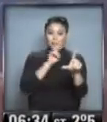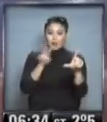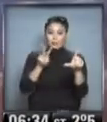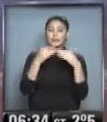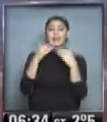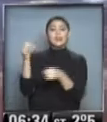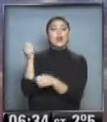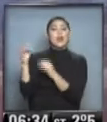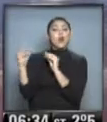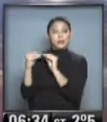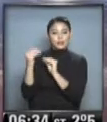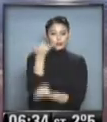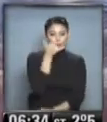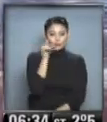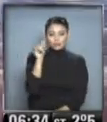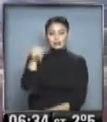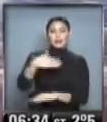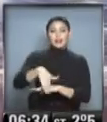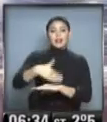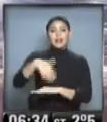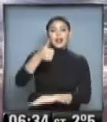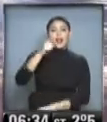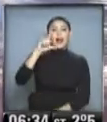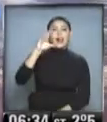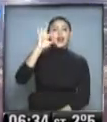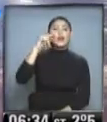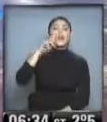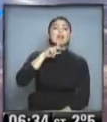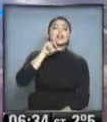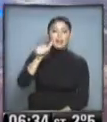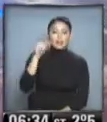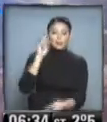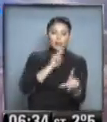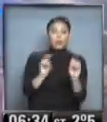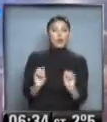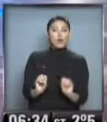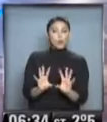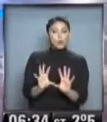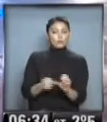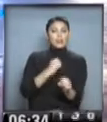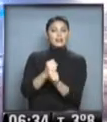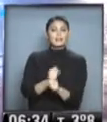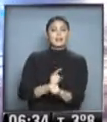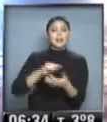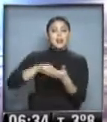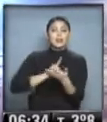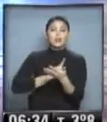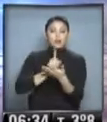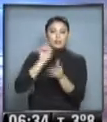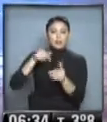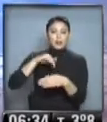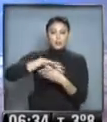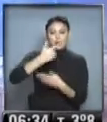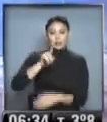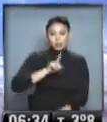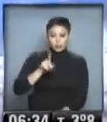nuestro compañero de Avenida Figueroa Alcorta, cómo se unifican ya la cantidad de faros de luces hacia el norte de la ciudad y el norte del conurbano.